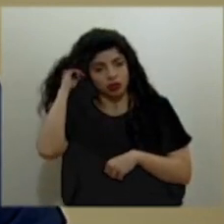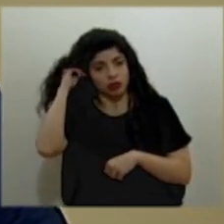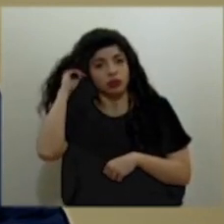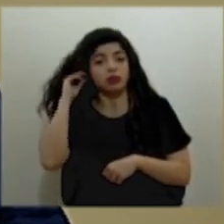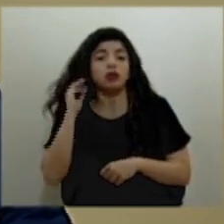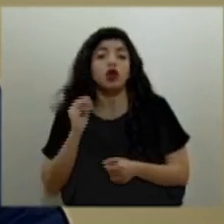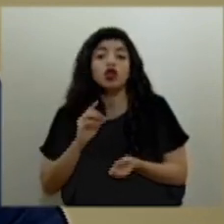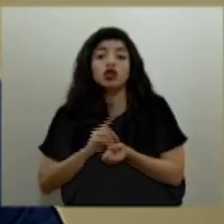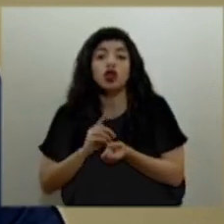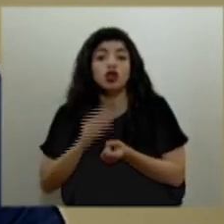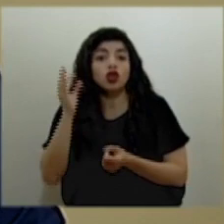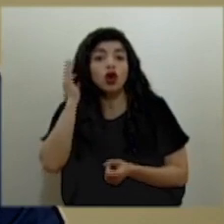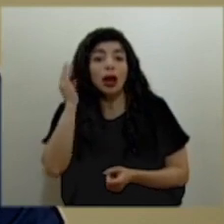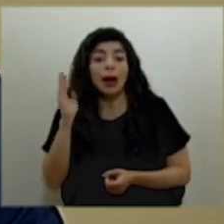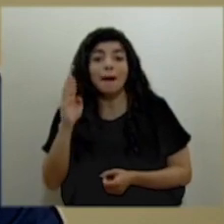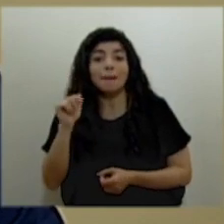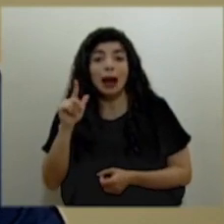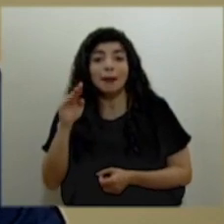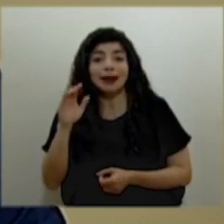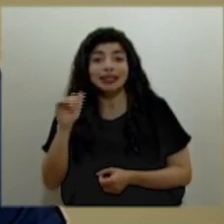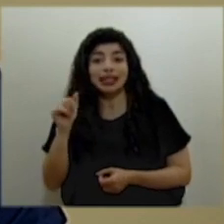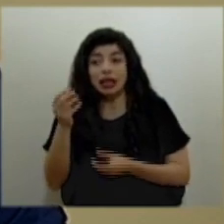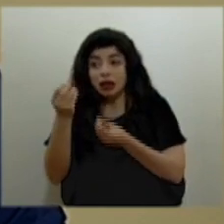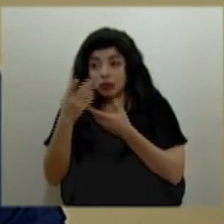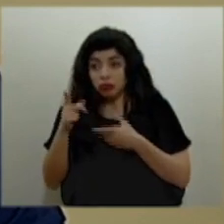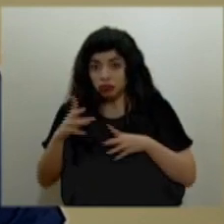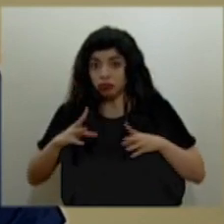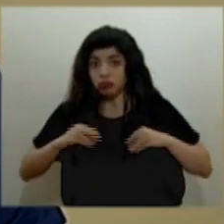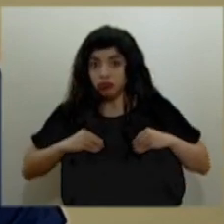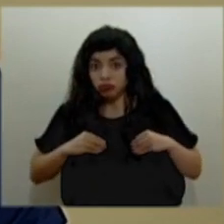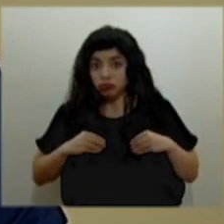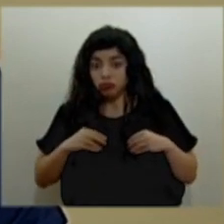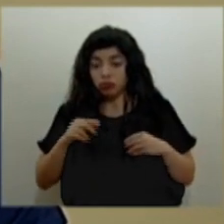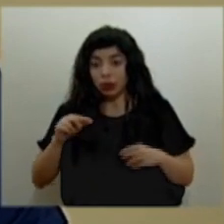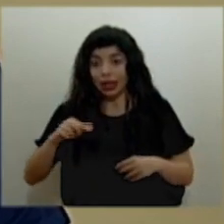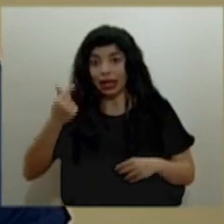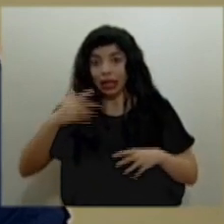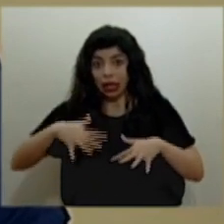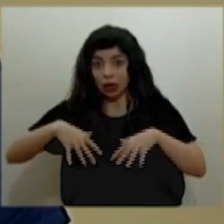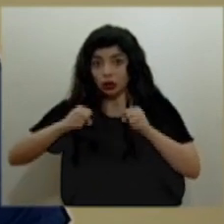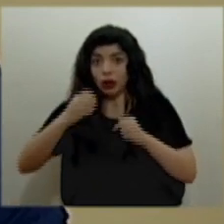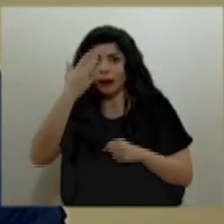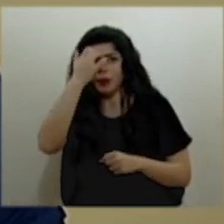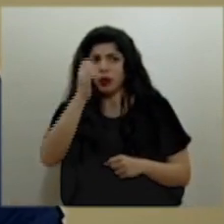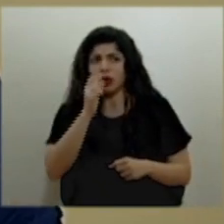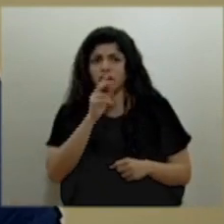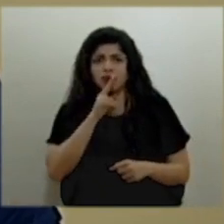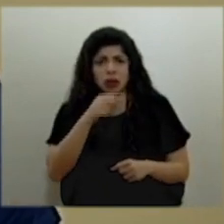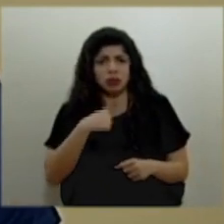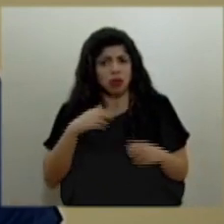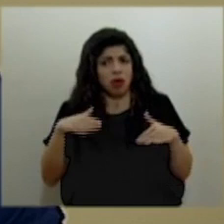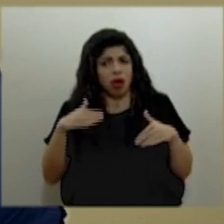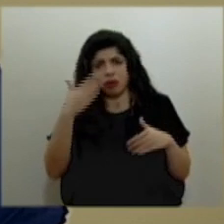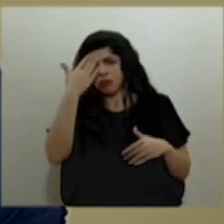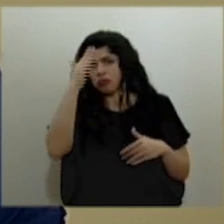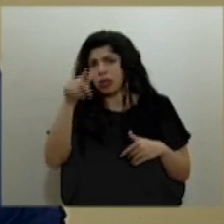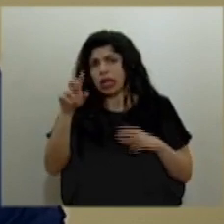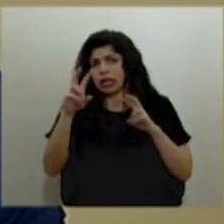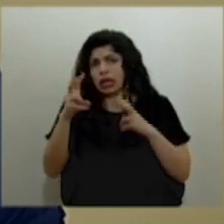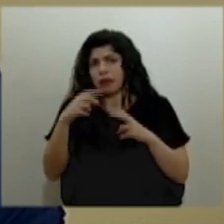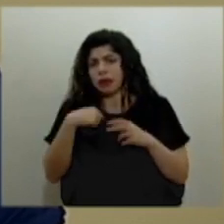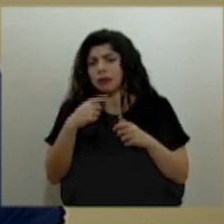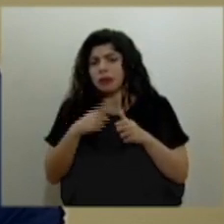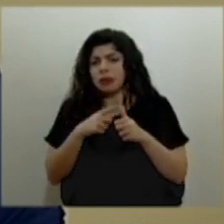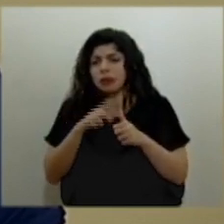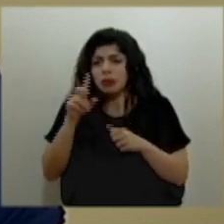comunique formalmente si acepta o no el ofrecimiento de la Gerencia General, porque la verdad no estoy al tanto, habría que